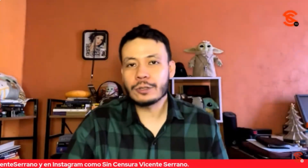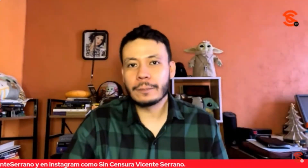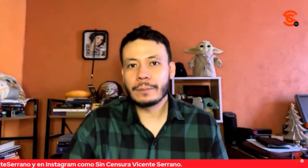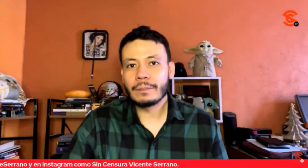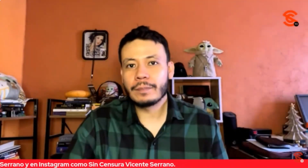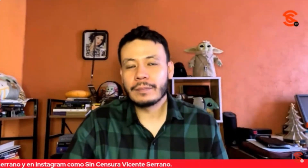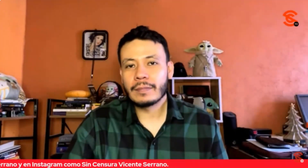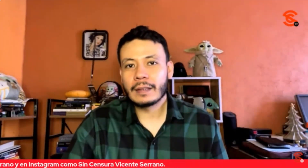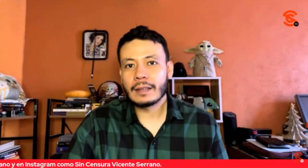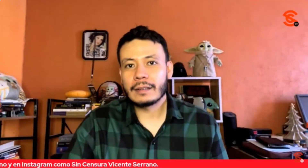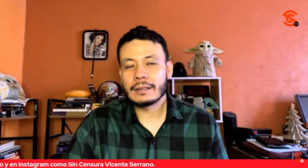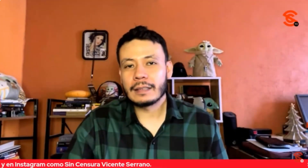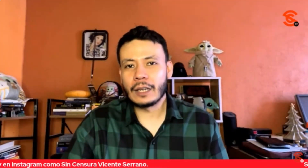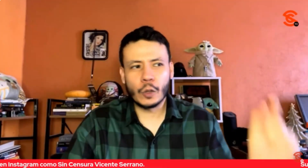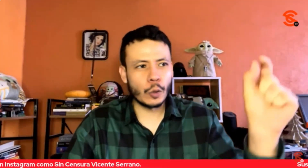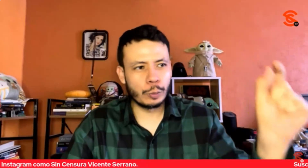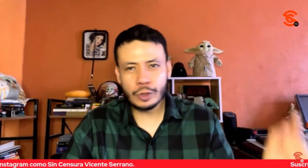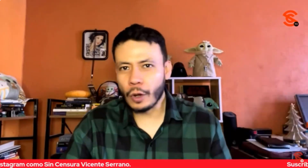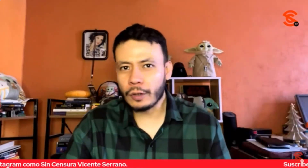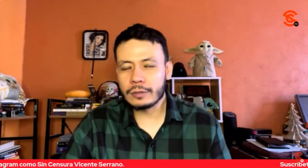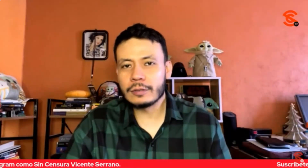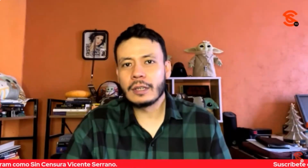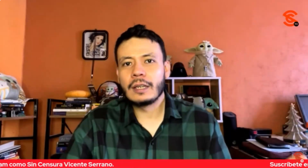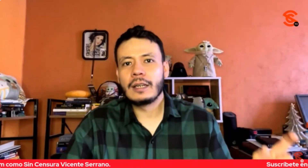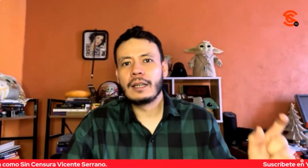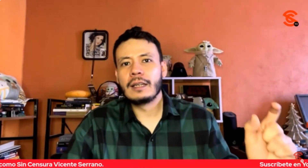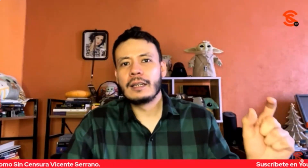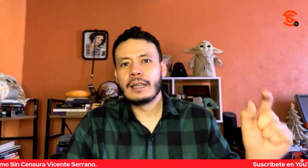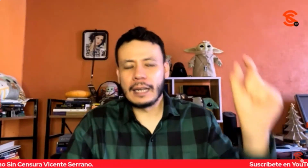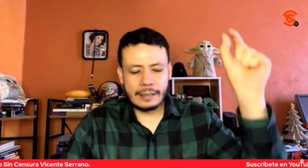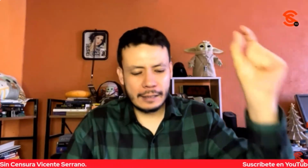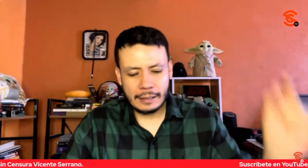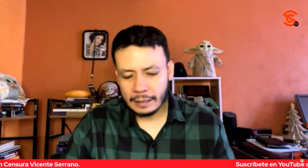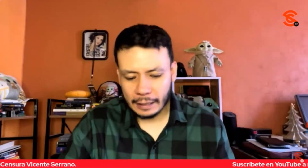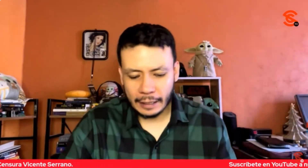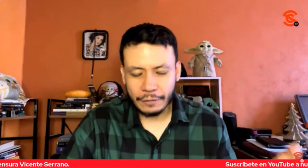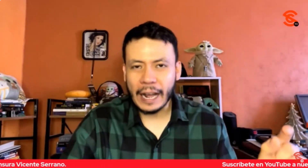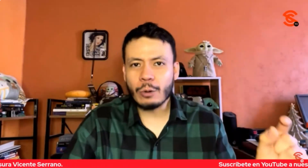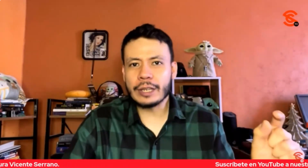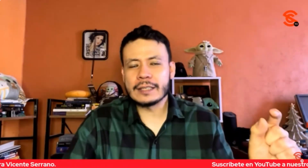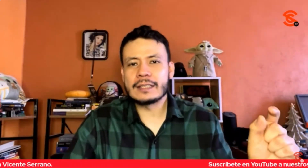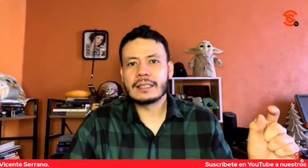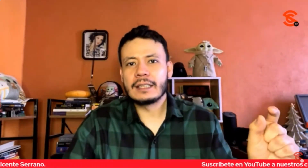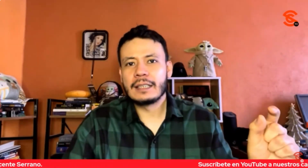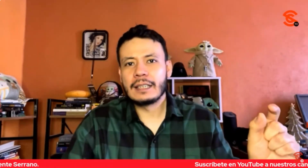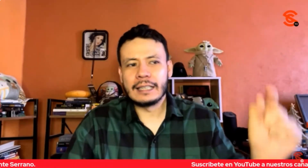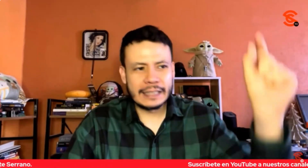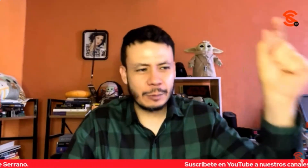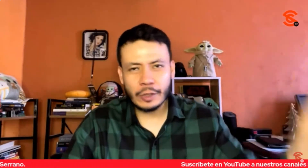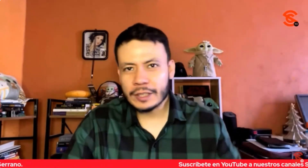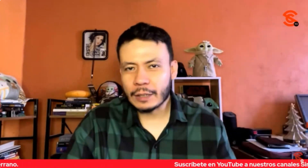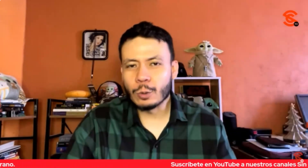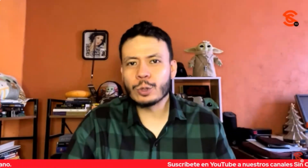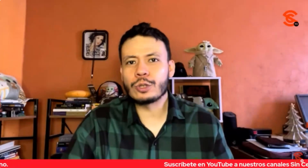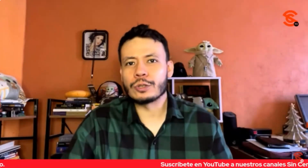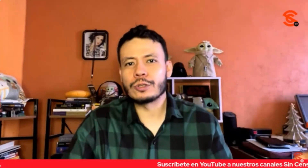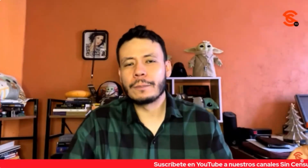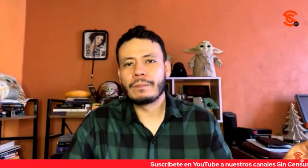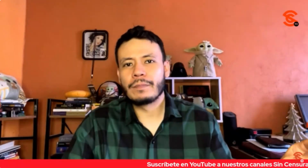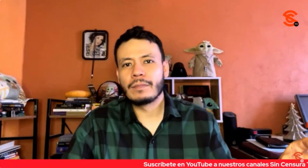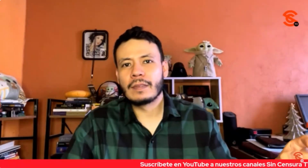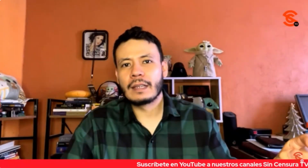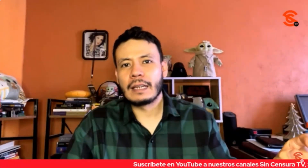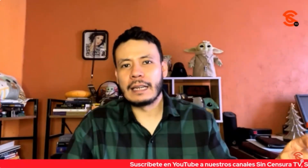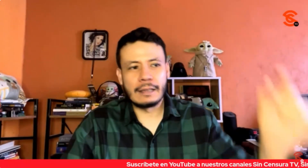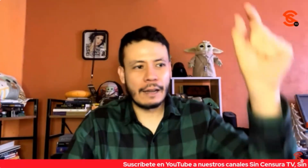de ellos, en corrupción, en fraudes, en desvío de